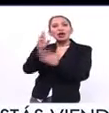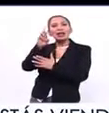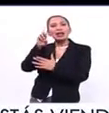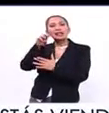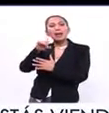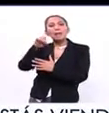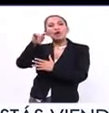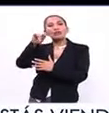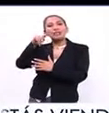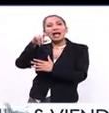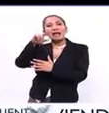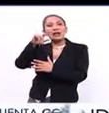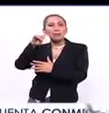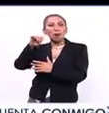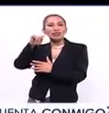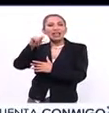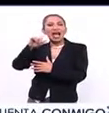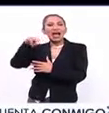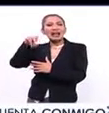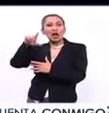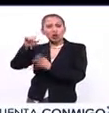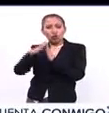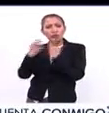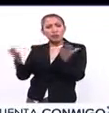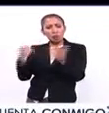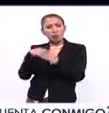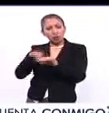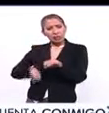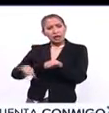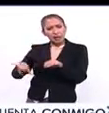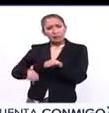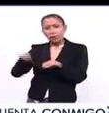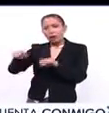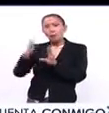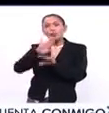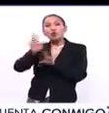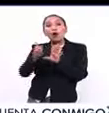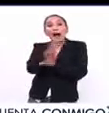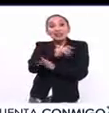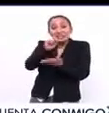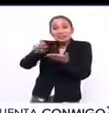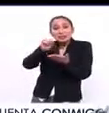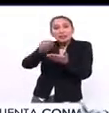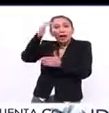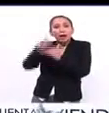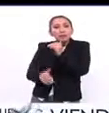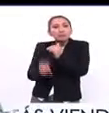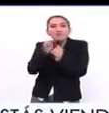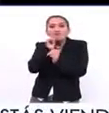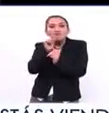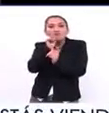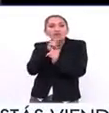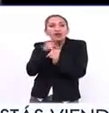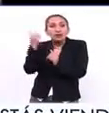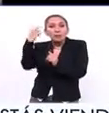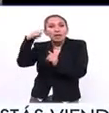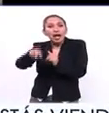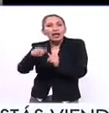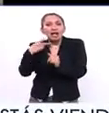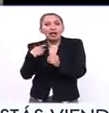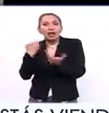Daumal, Monte Análogo, que además es una novela muy interesante, inacabada porque él murió antes de que terminara, pero en donde describe el viaje de